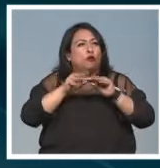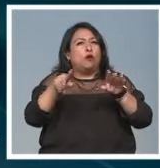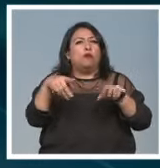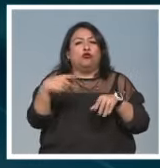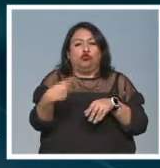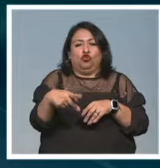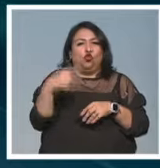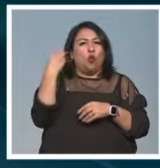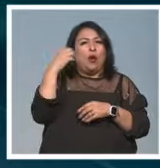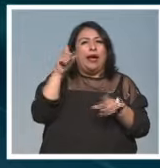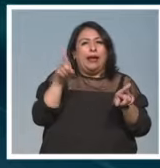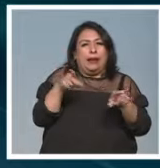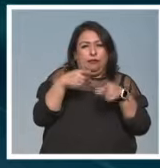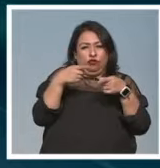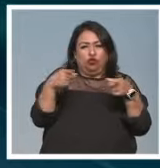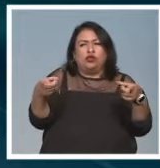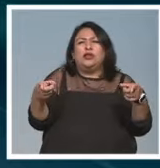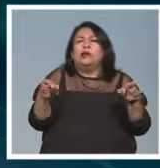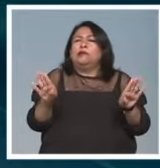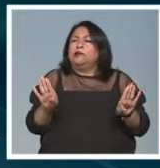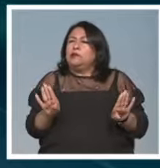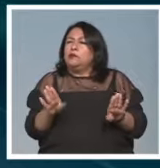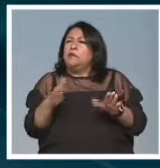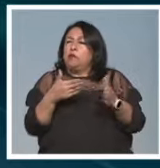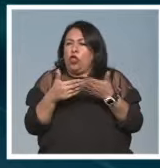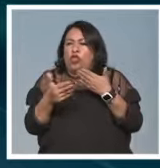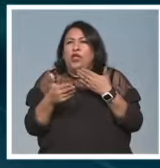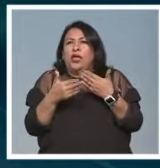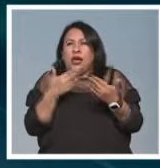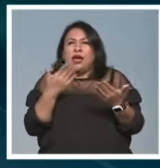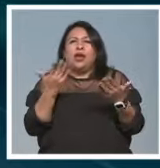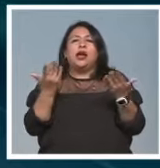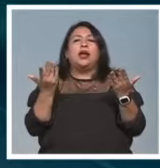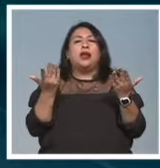música oaxaqueña, pero con un toque más moderno,